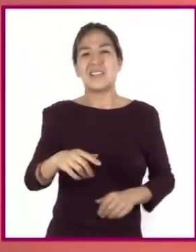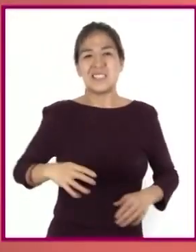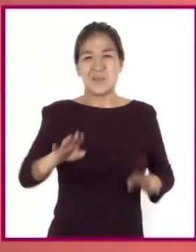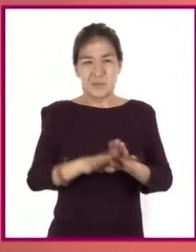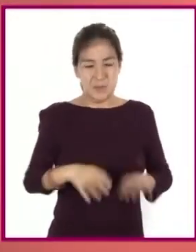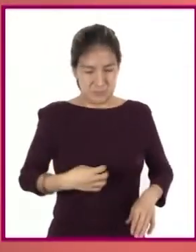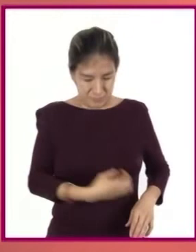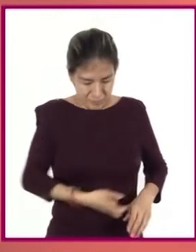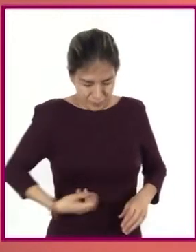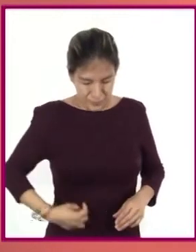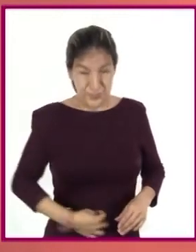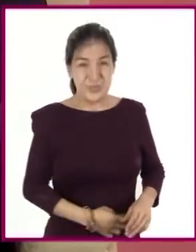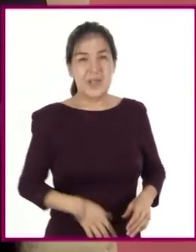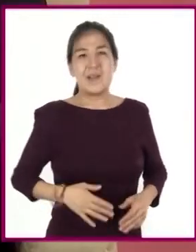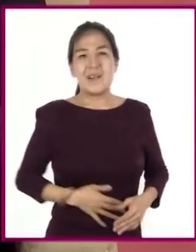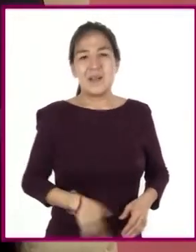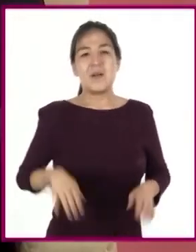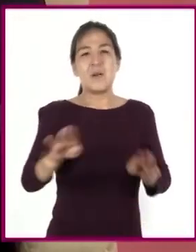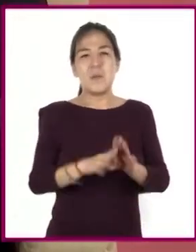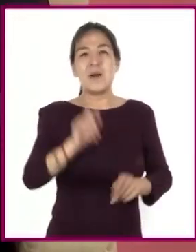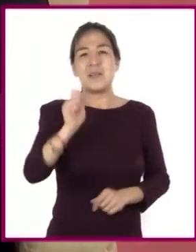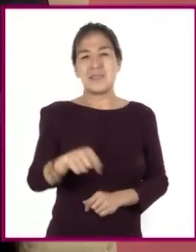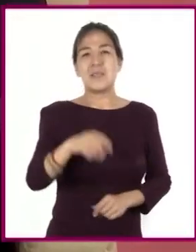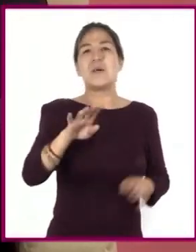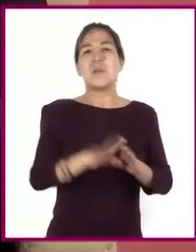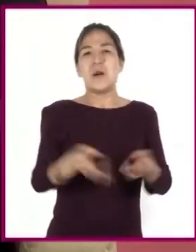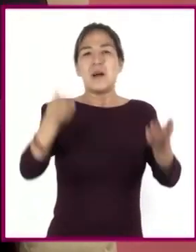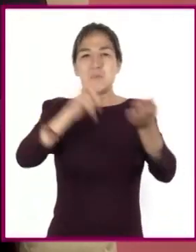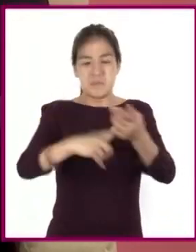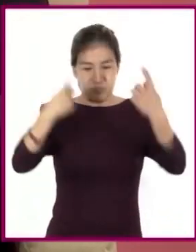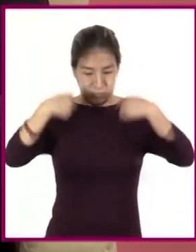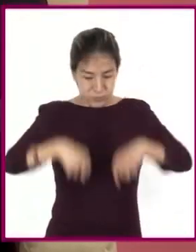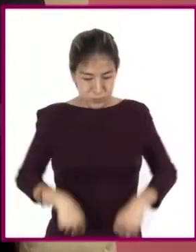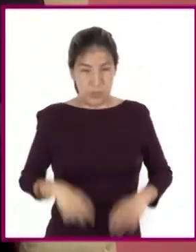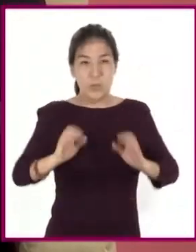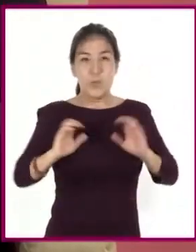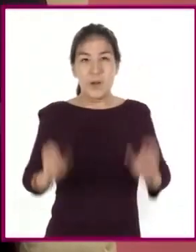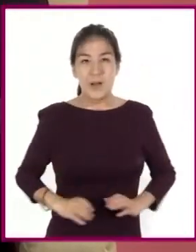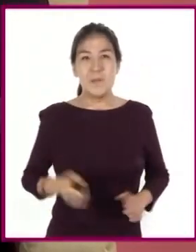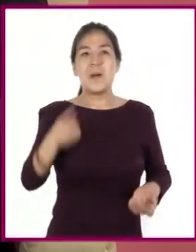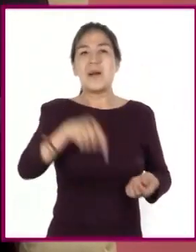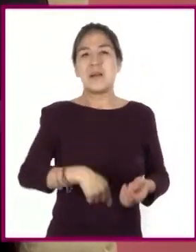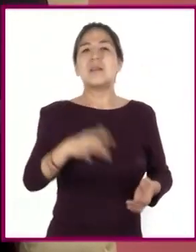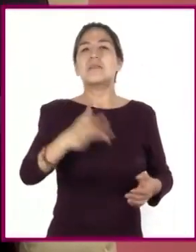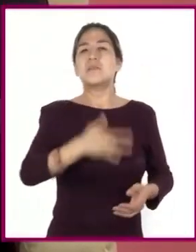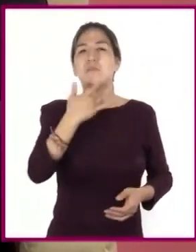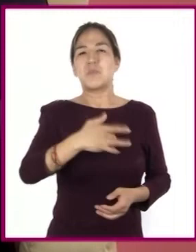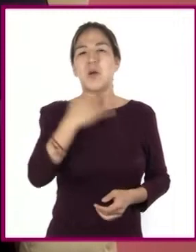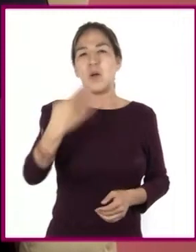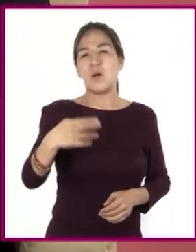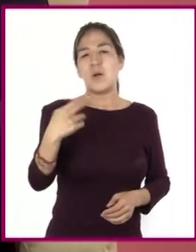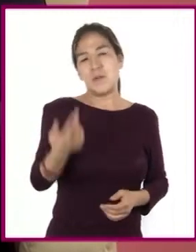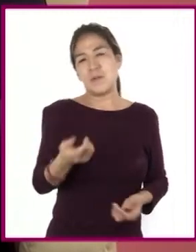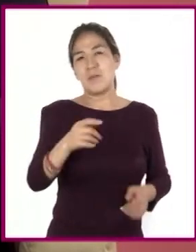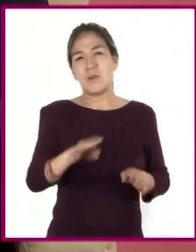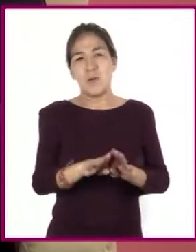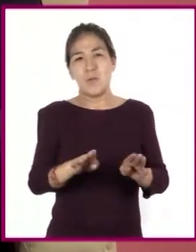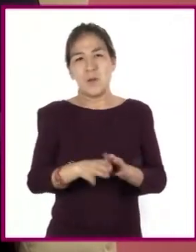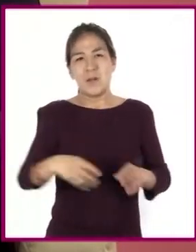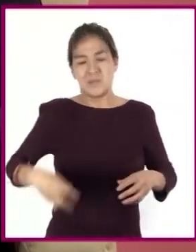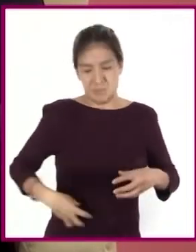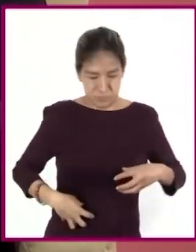intestinal, ¿no? Ahora la conocemos como microbioma. Todos estos microorganismos que viven de manera normal en nuestro intestino, y